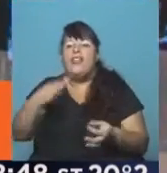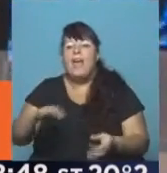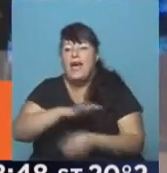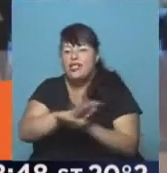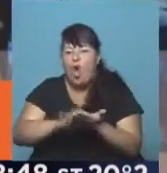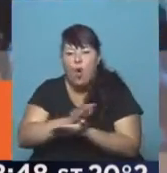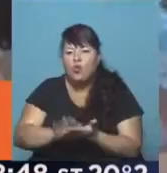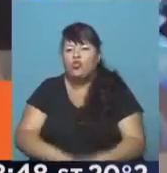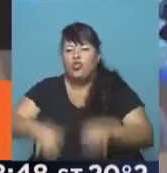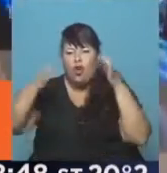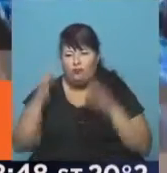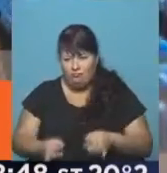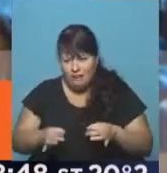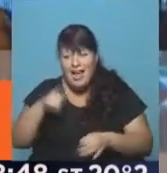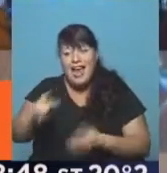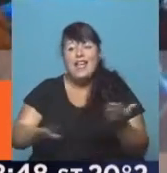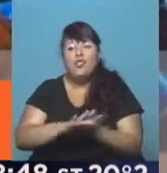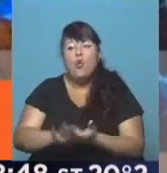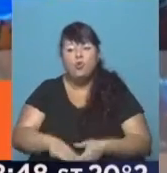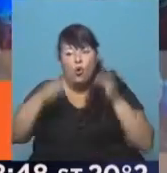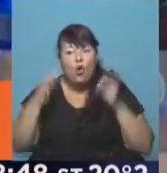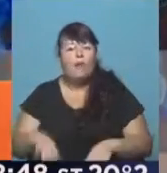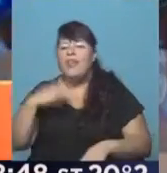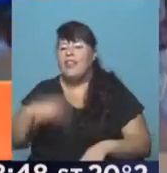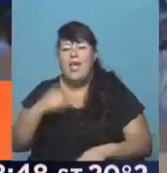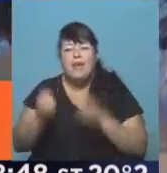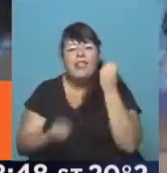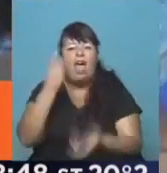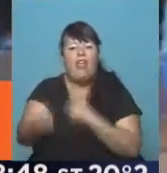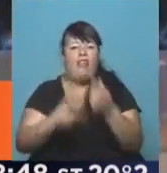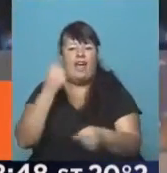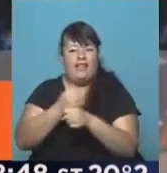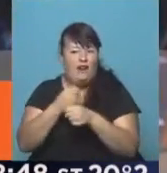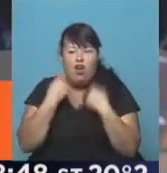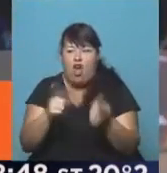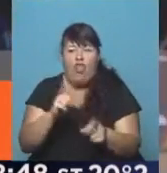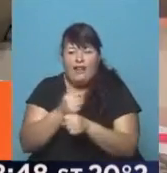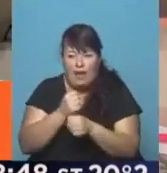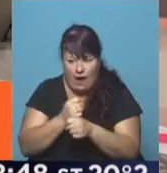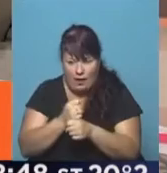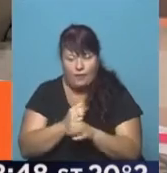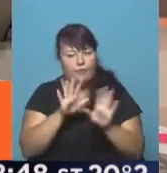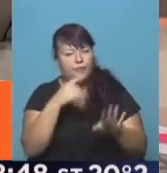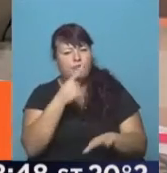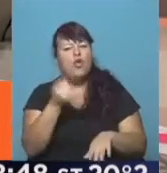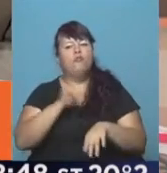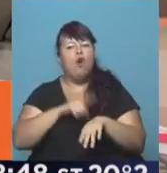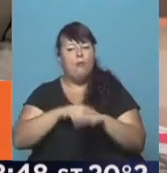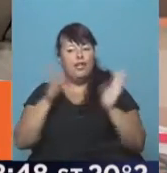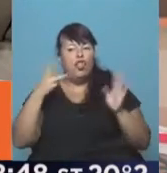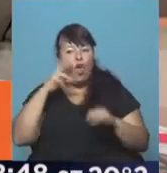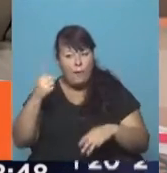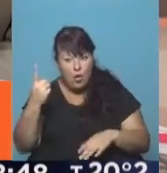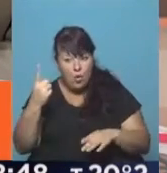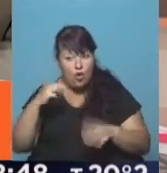resolver con soluciones concretas concretas tienen que ver con crear trabajo estaban creando trabajo durante la crisis del 2001